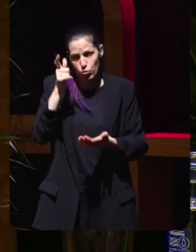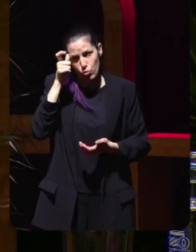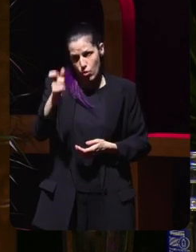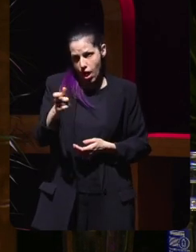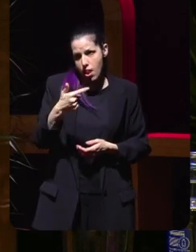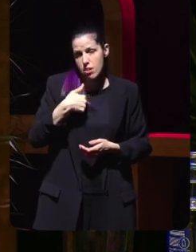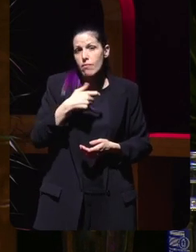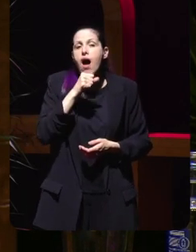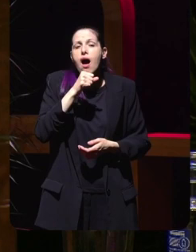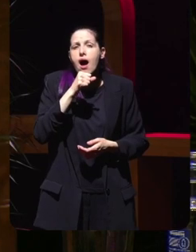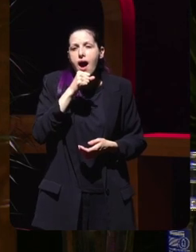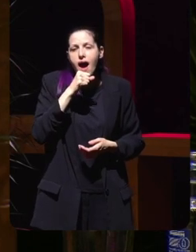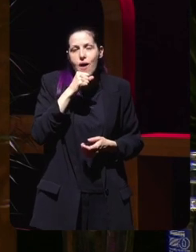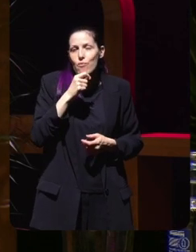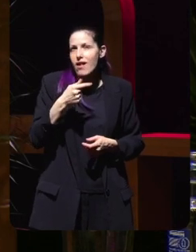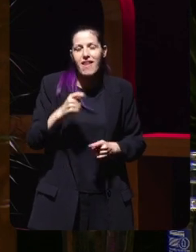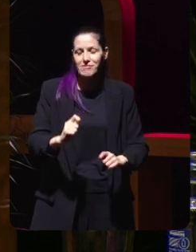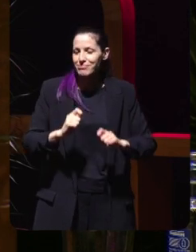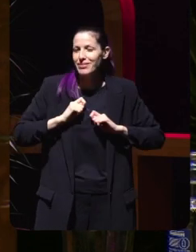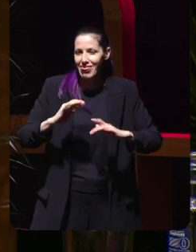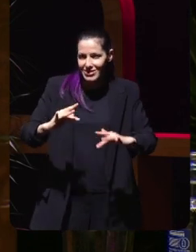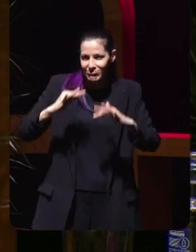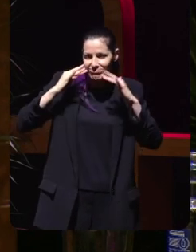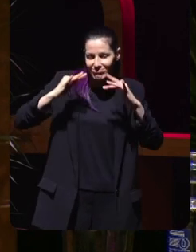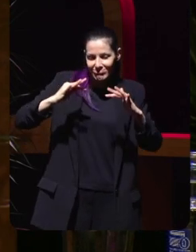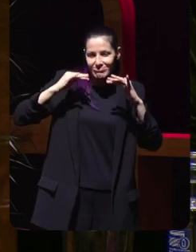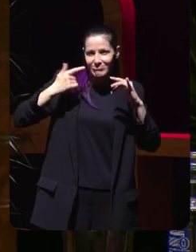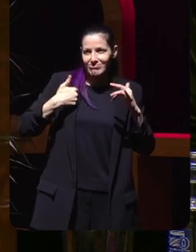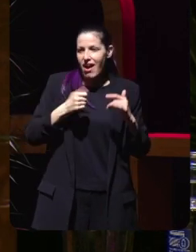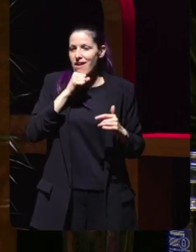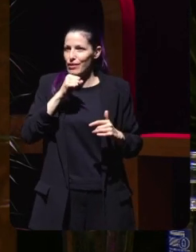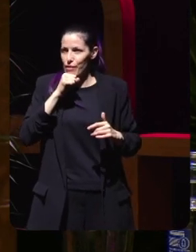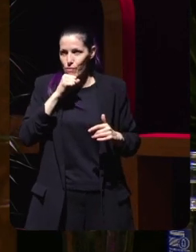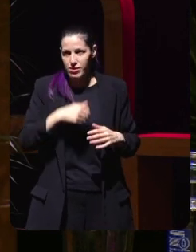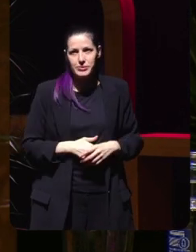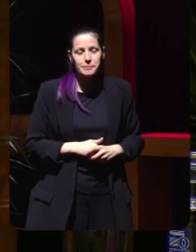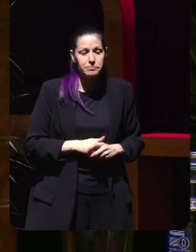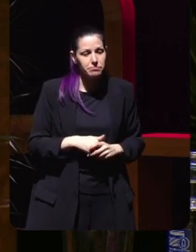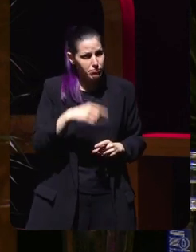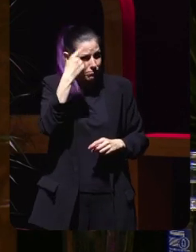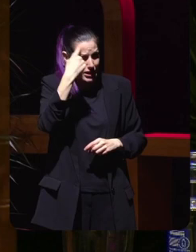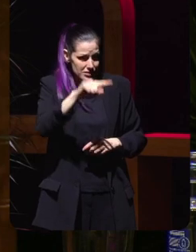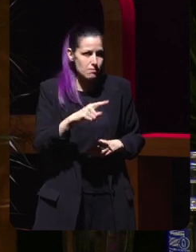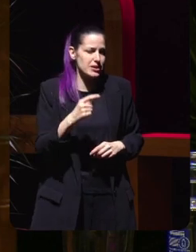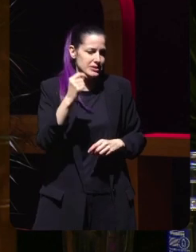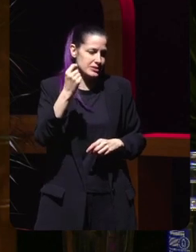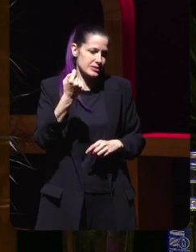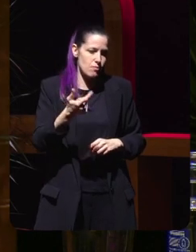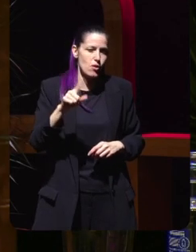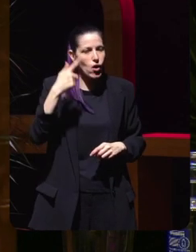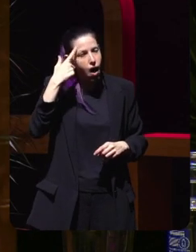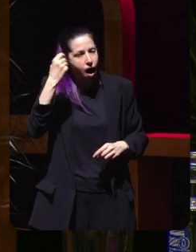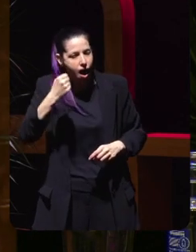siempre vaya a ser una fuente eterna de inspiración así son azaboas y bueno saber es un poco malcriadas desliguadas